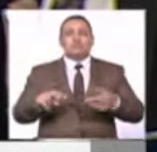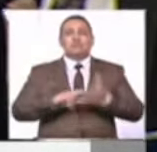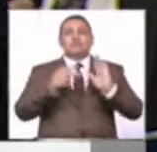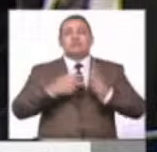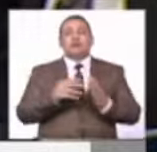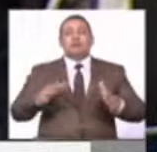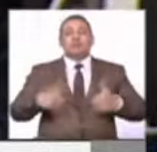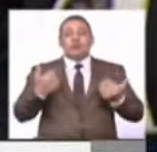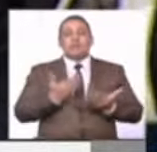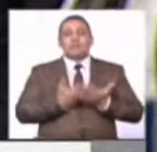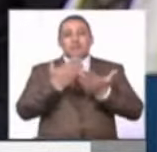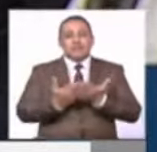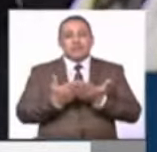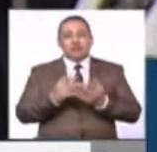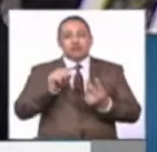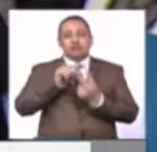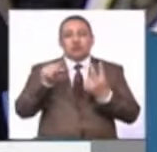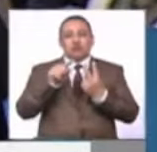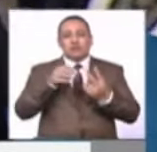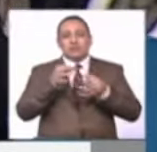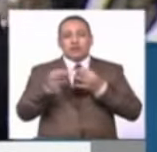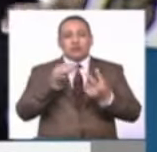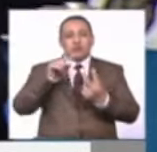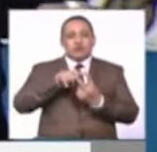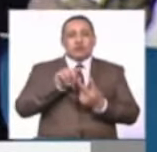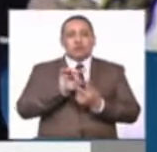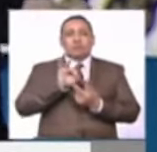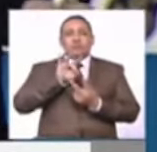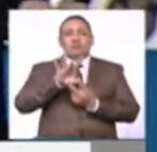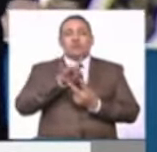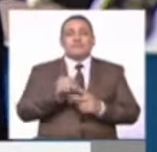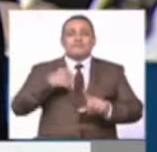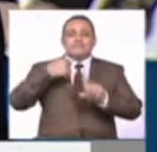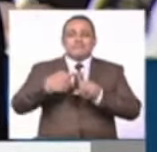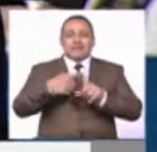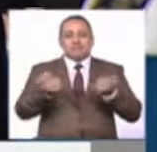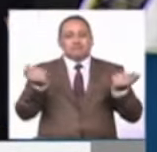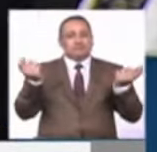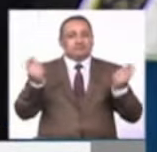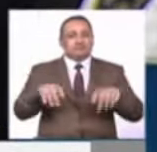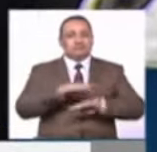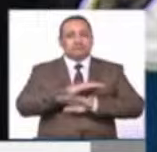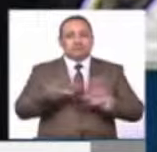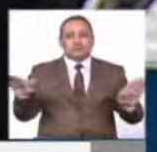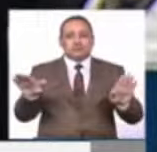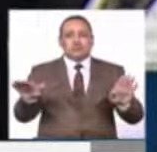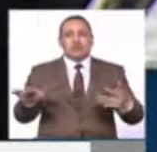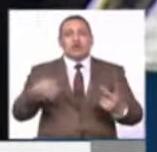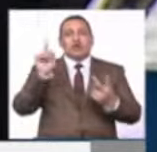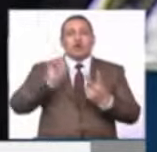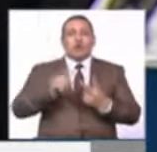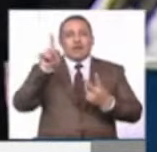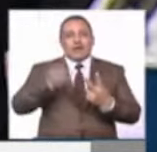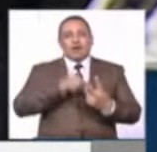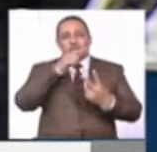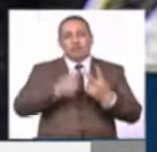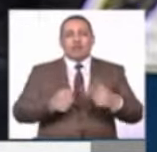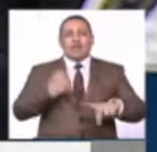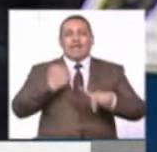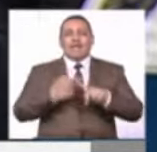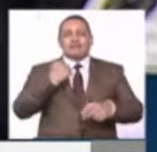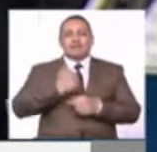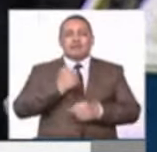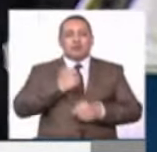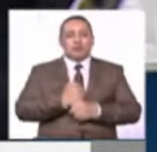presentar dos expresiones destitución más inhabilitación o inhabilitación a un exfuncionario